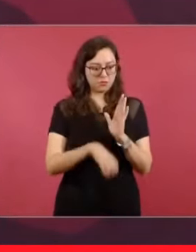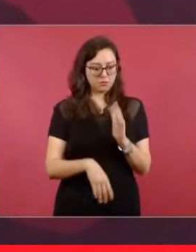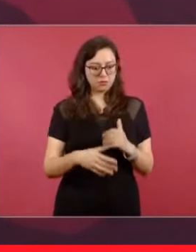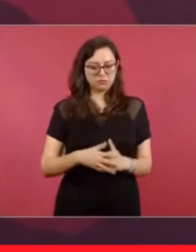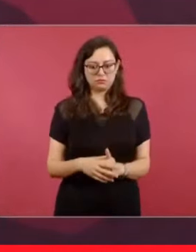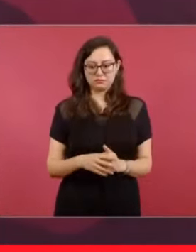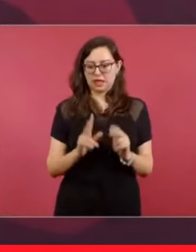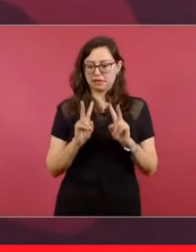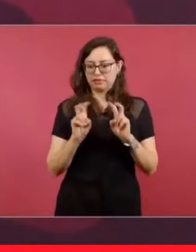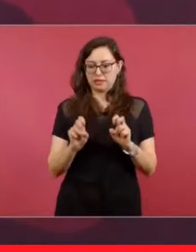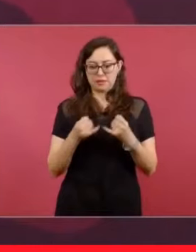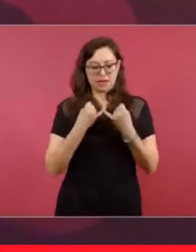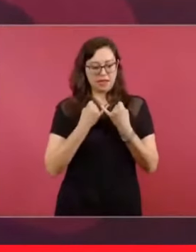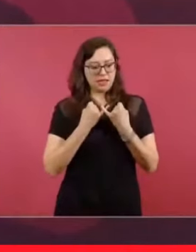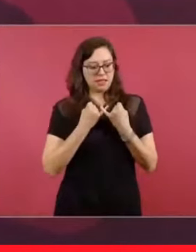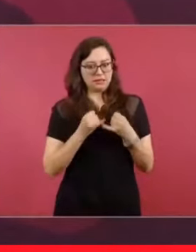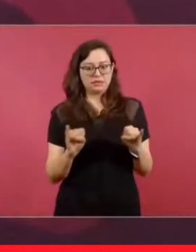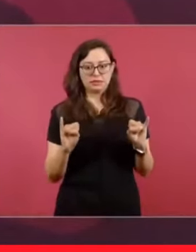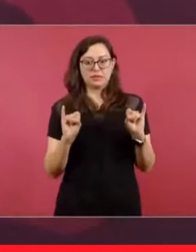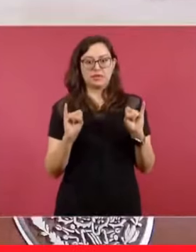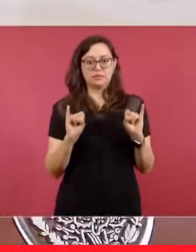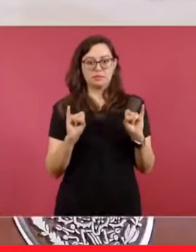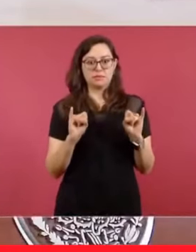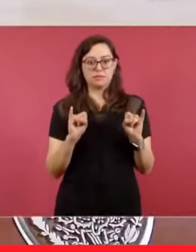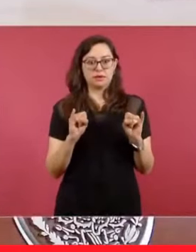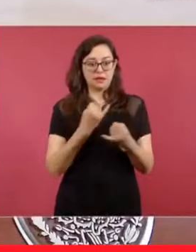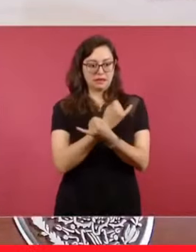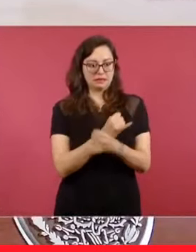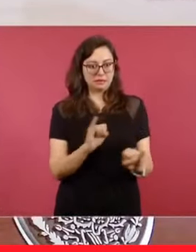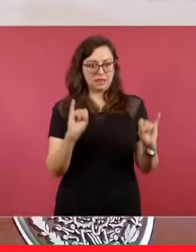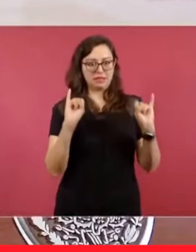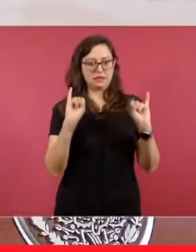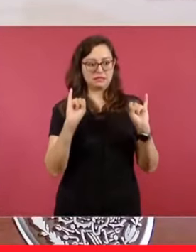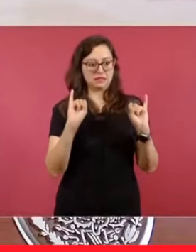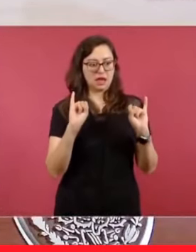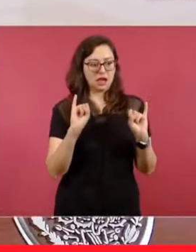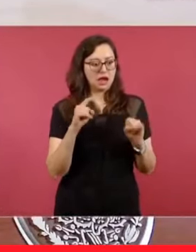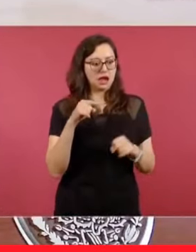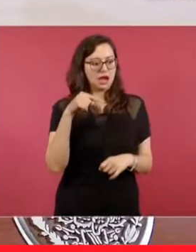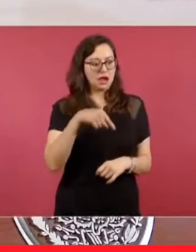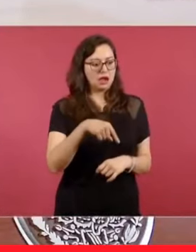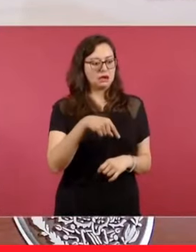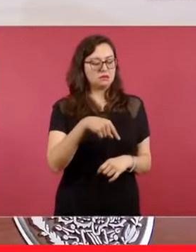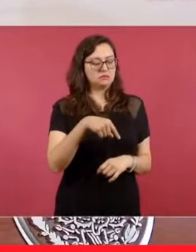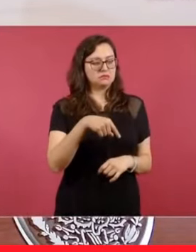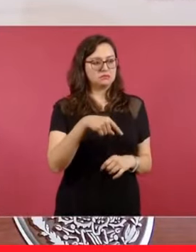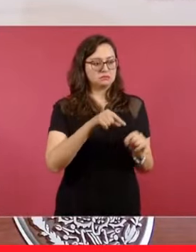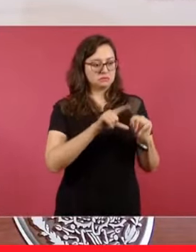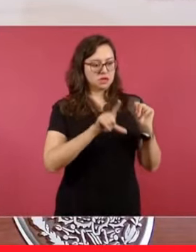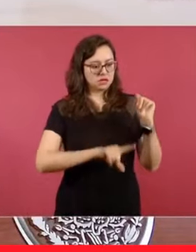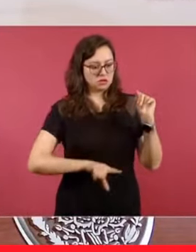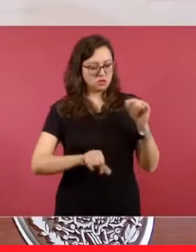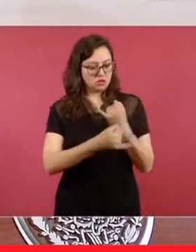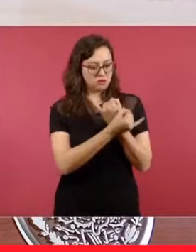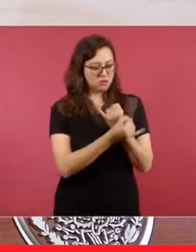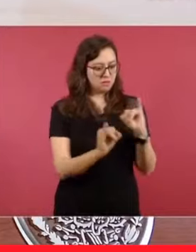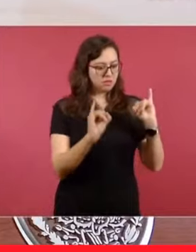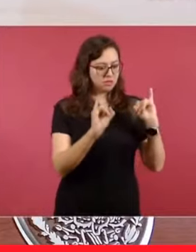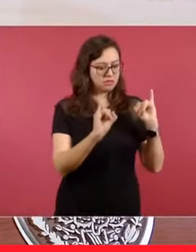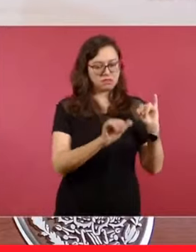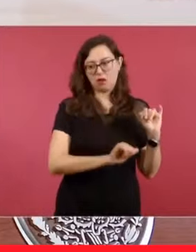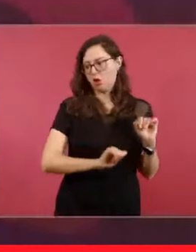que eh lograron otros pueblos de América Latina y el Caribe aquí la independencia